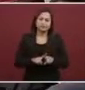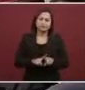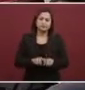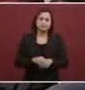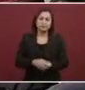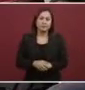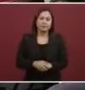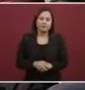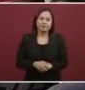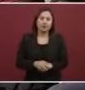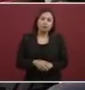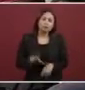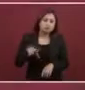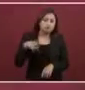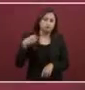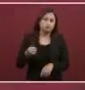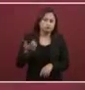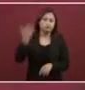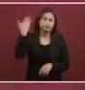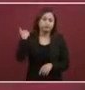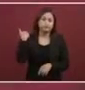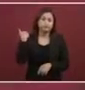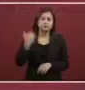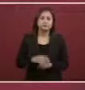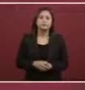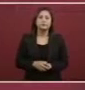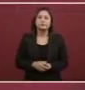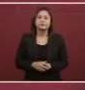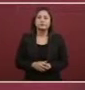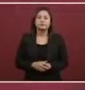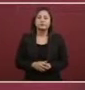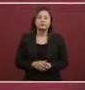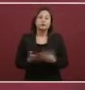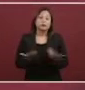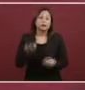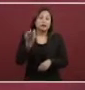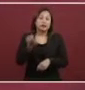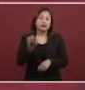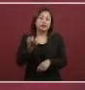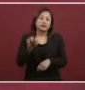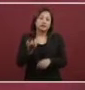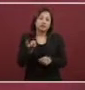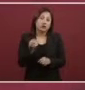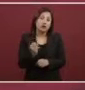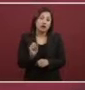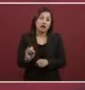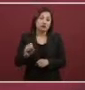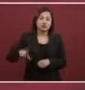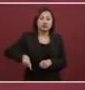Y era parte, pues, del funcionamiento del régimen.